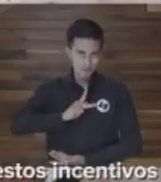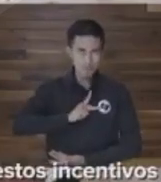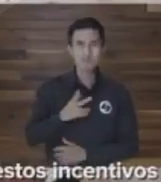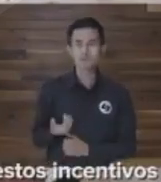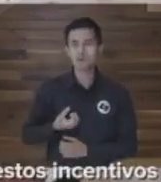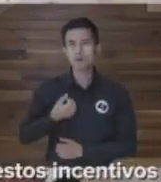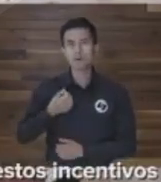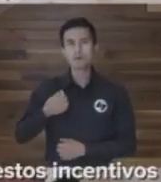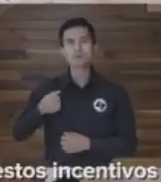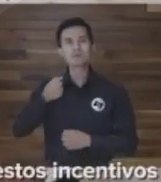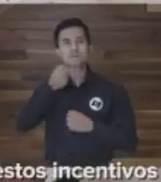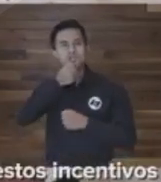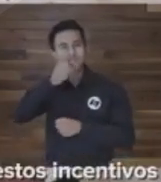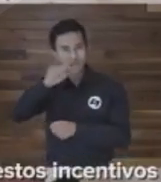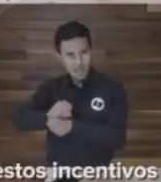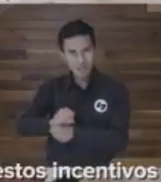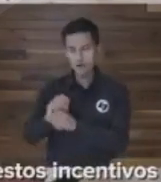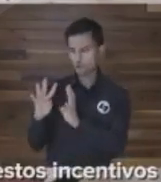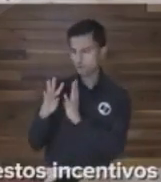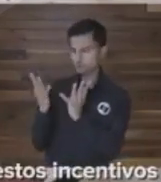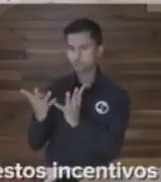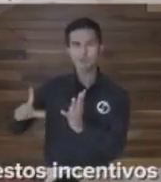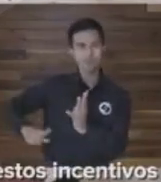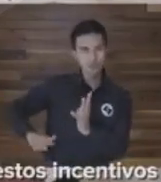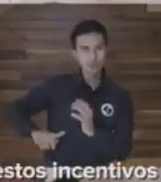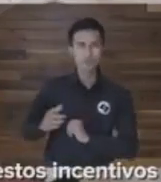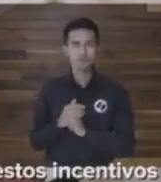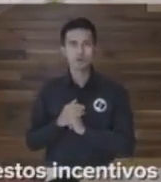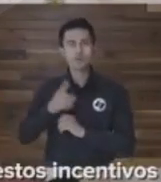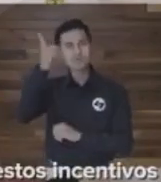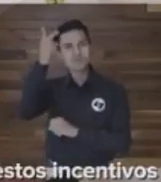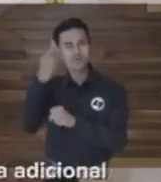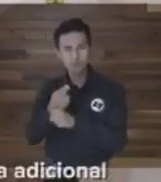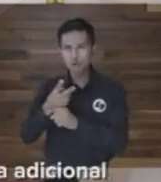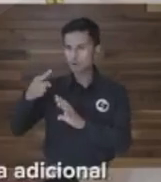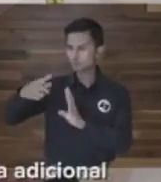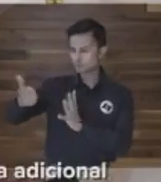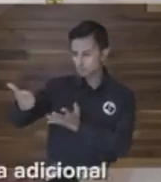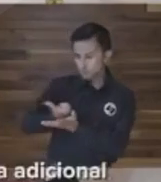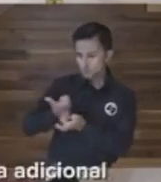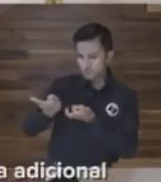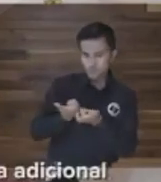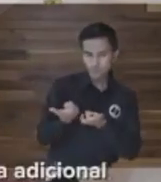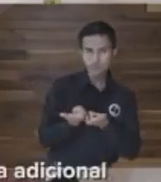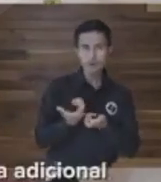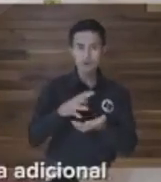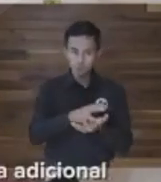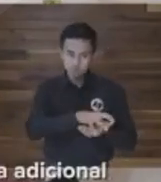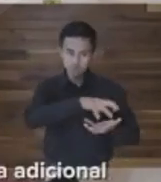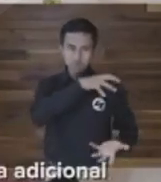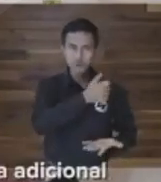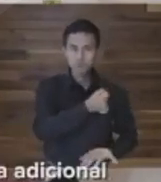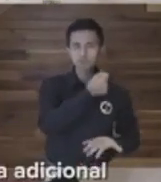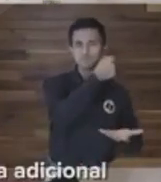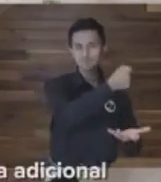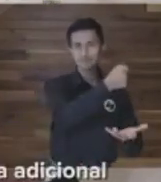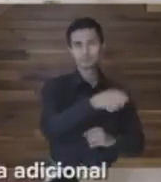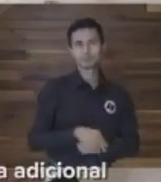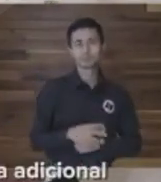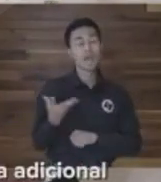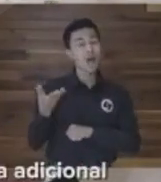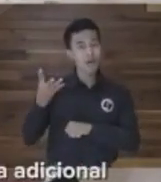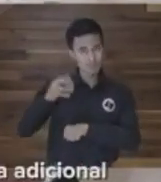subsecretarios y funcionarios en general, será invertido en estos incentivos. Así, el gobierno del estado estará invirtiendo de